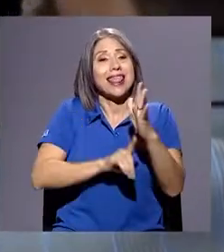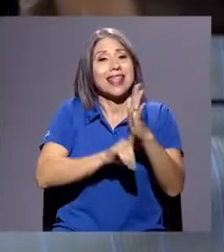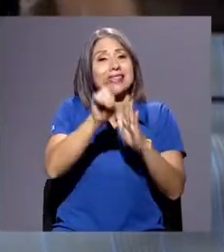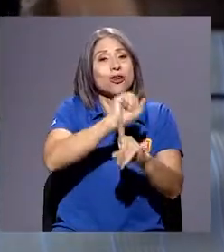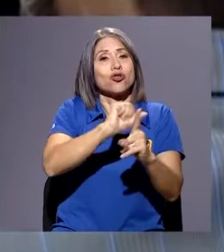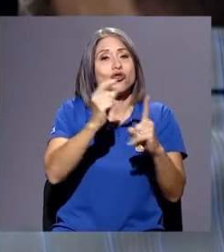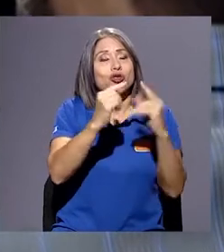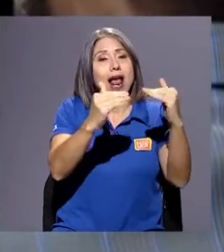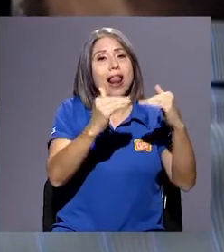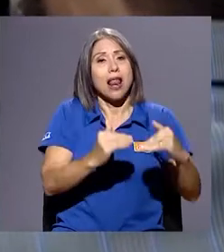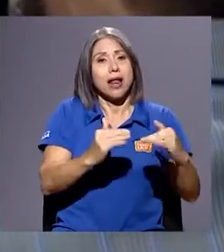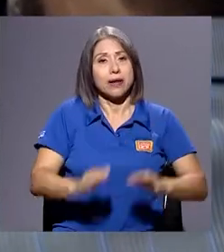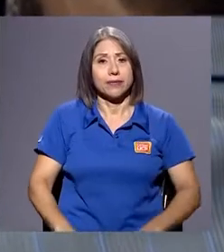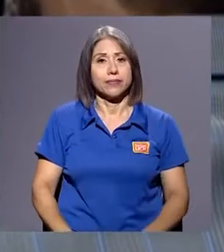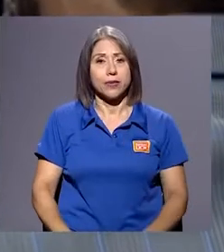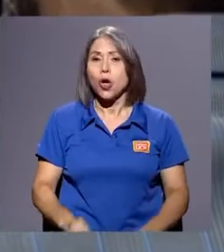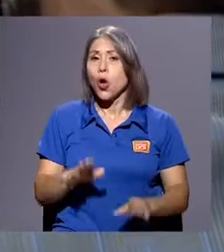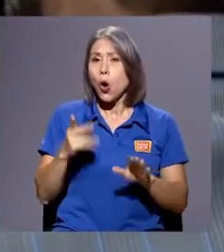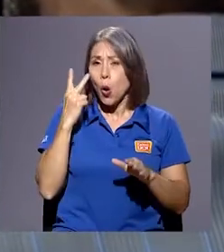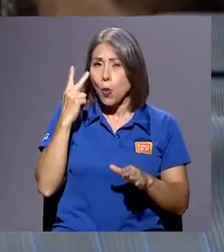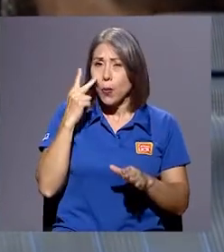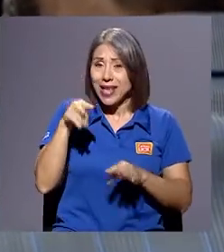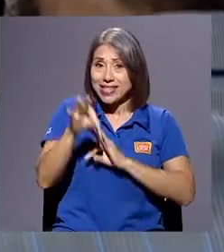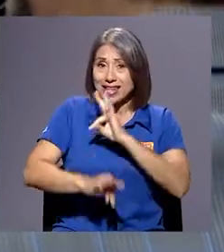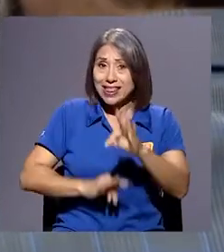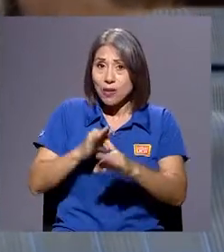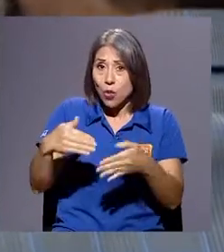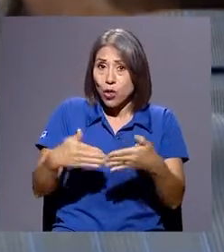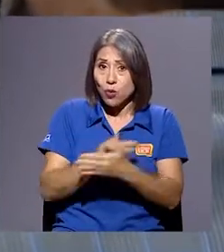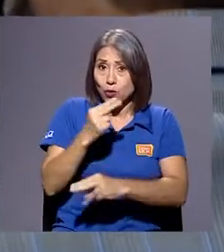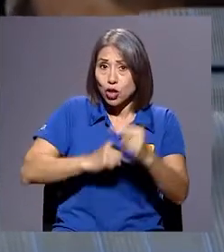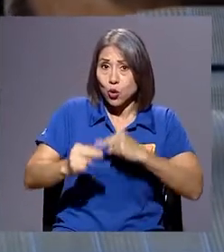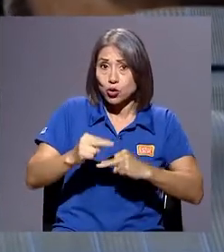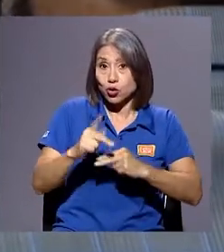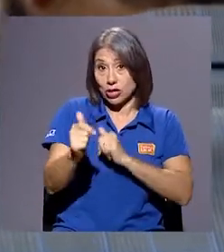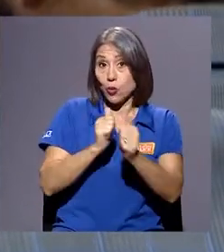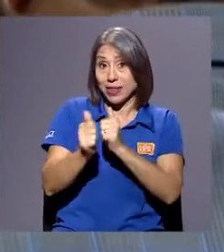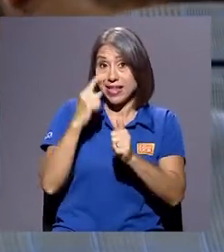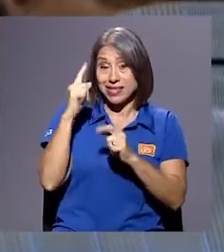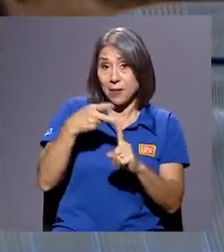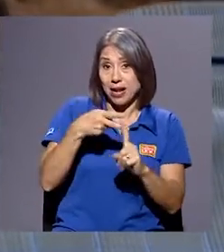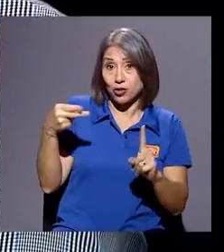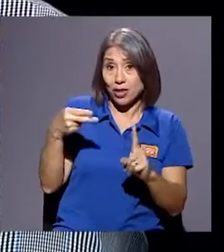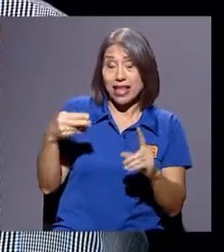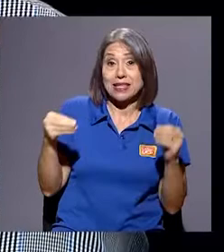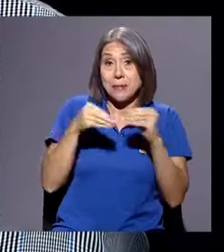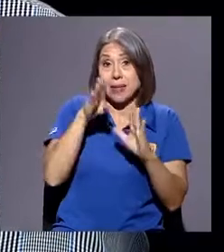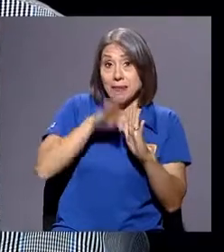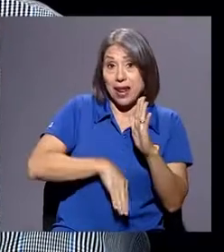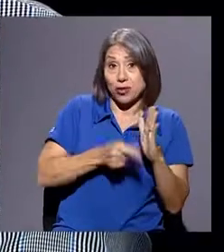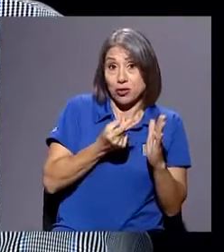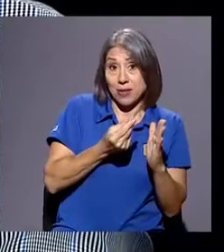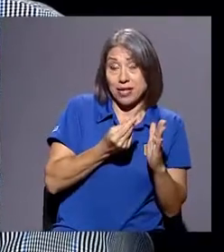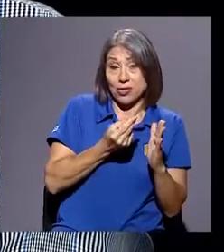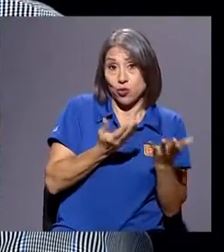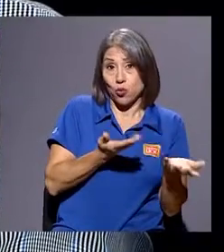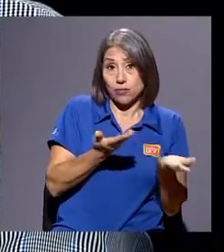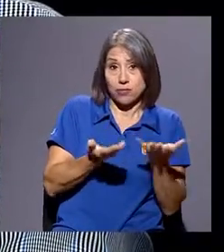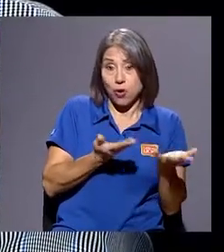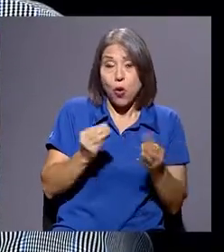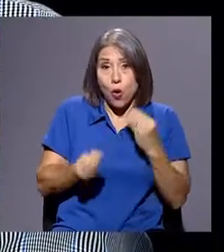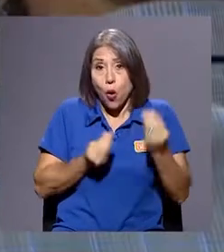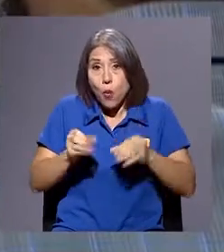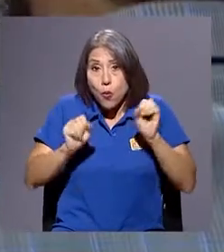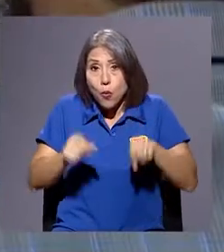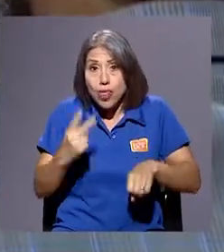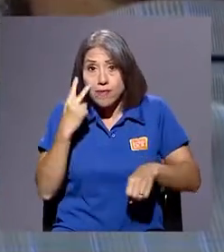ve este tipo de nuevos negocios? Porque es una competencia para los hoteles, porque son mucho más cómodos en precio. ¿Cómo los puede ver? A ver, alguien que ha venido trabajando